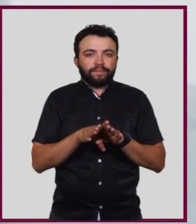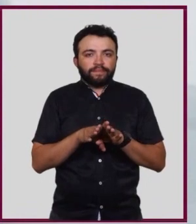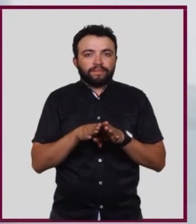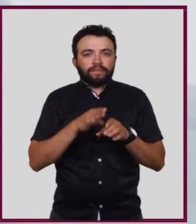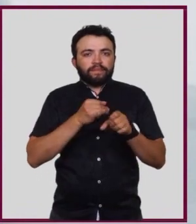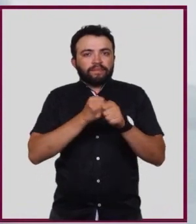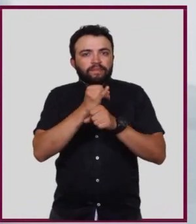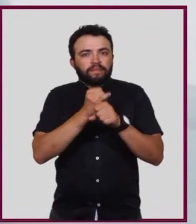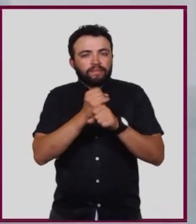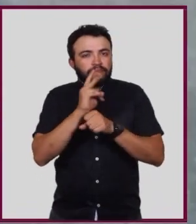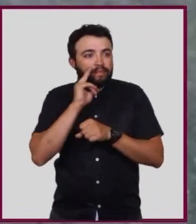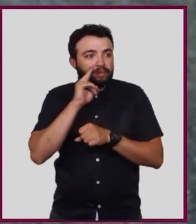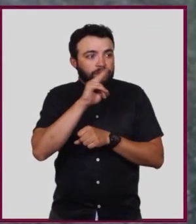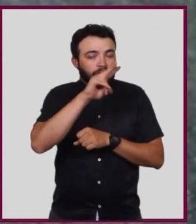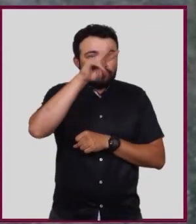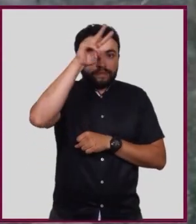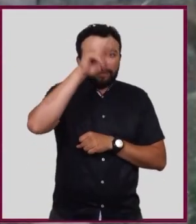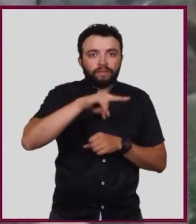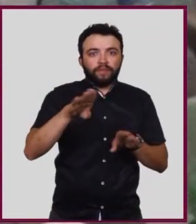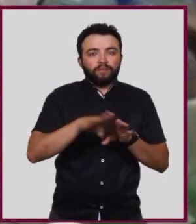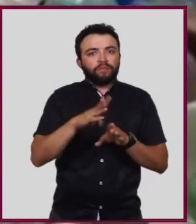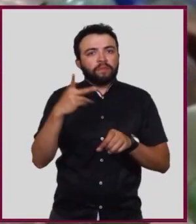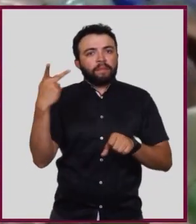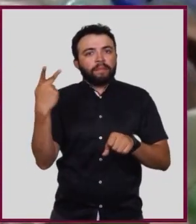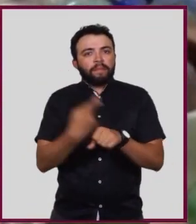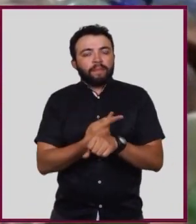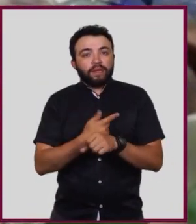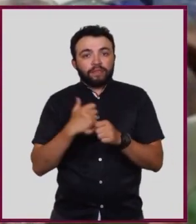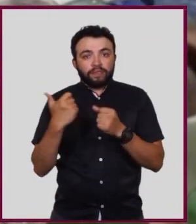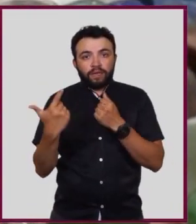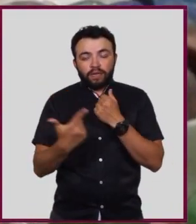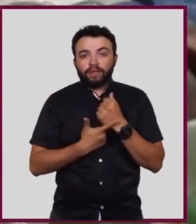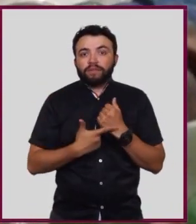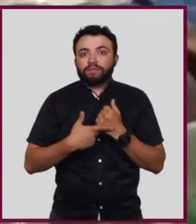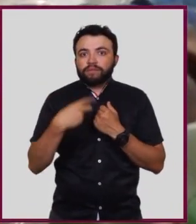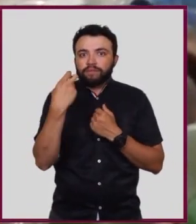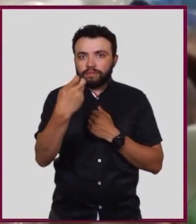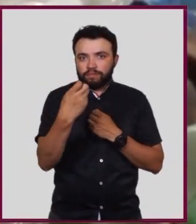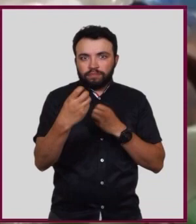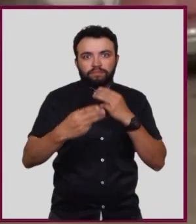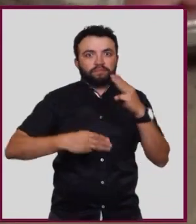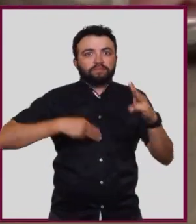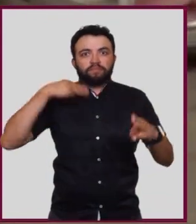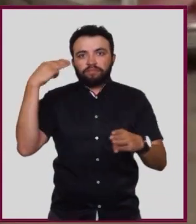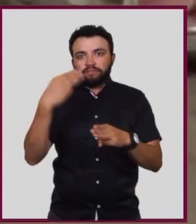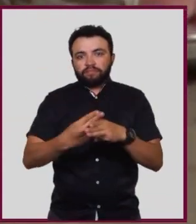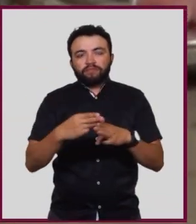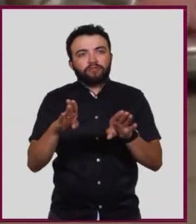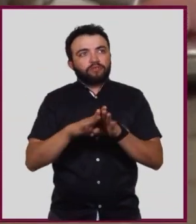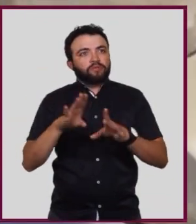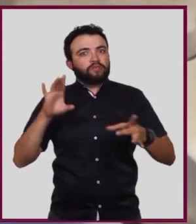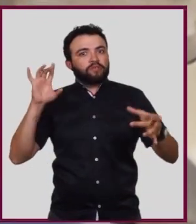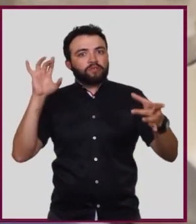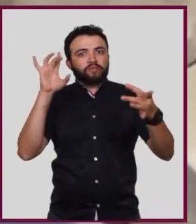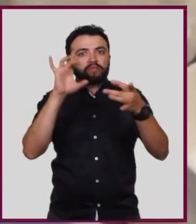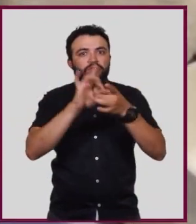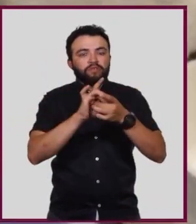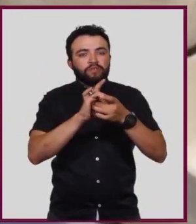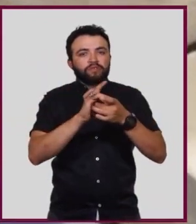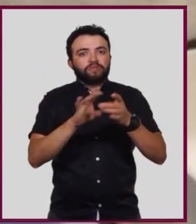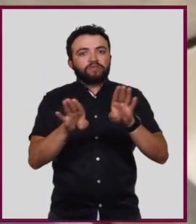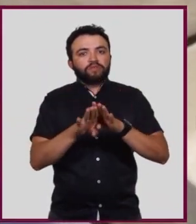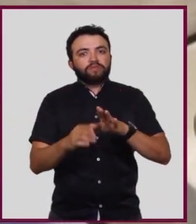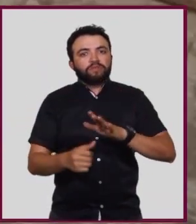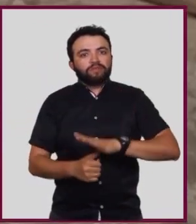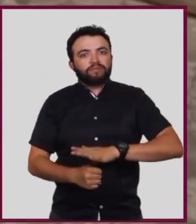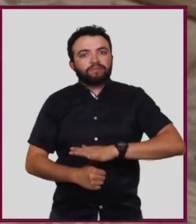análisis de lo que estaba sucediendo en ese momento en el mundo en relación con los soportes, con